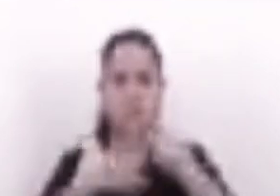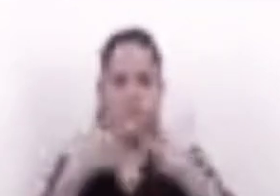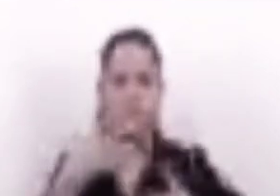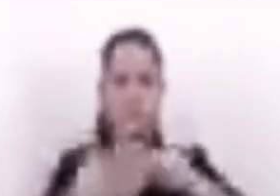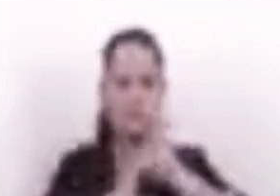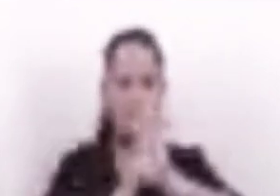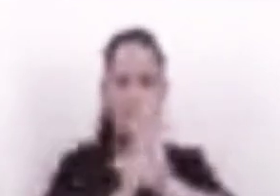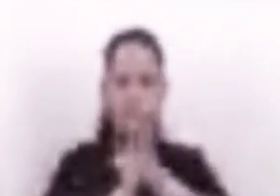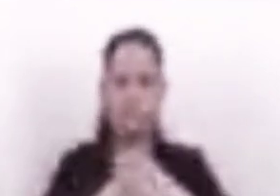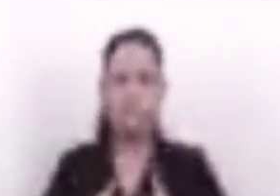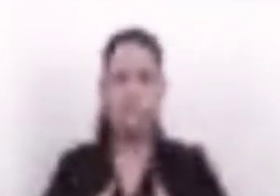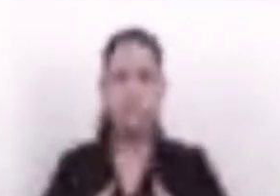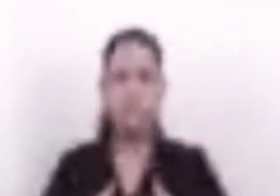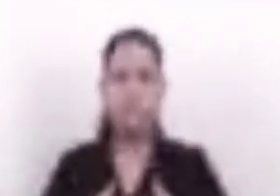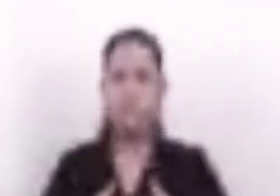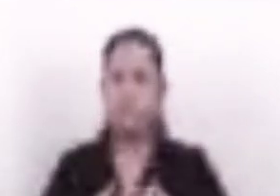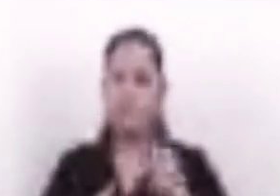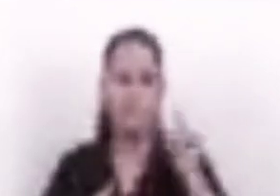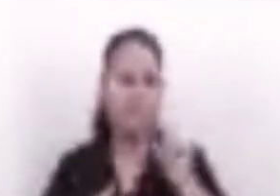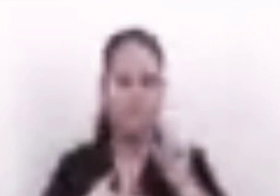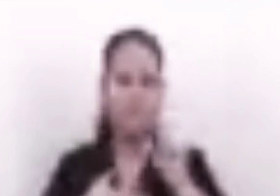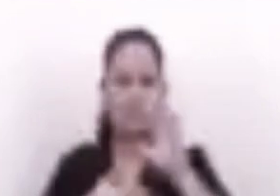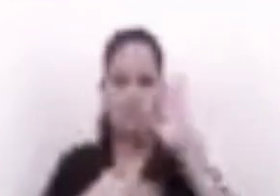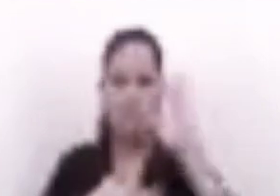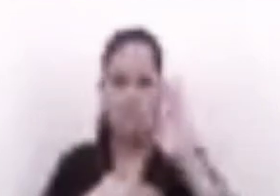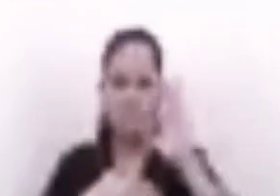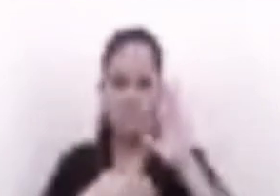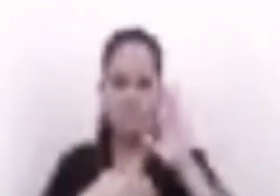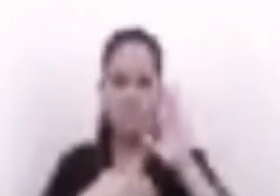suyo. No permita que se lo cumplan a